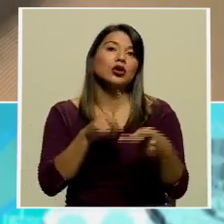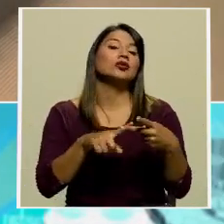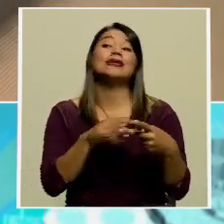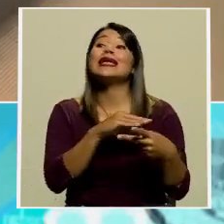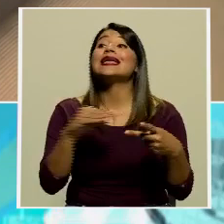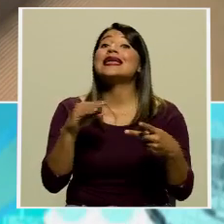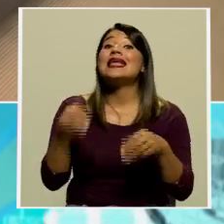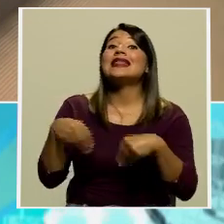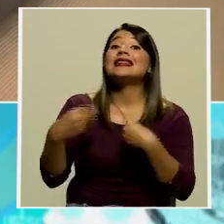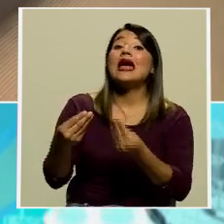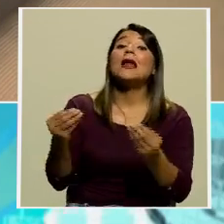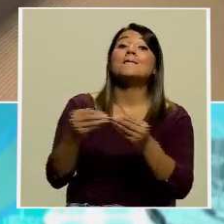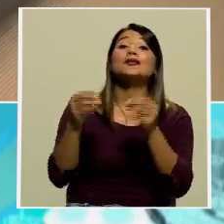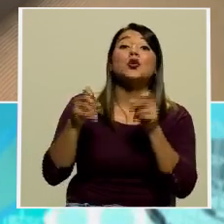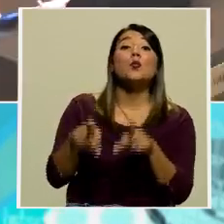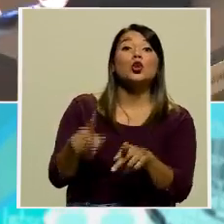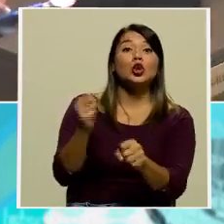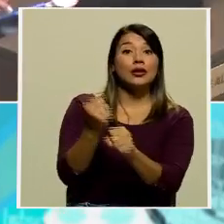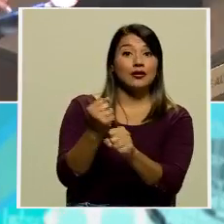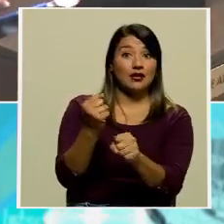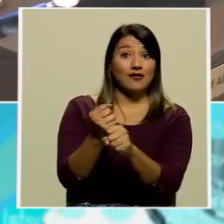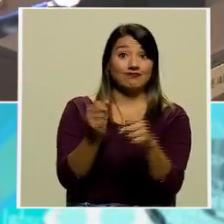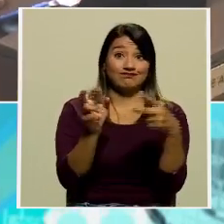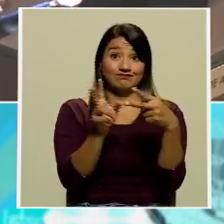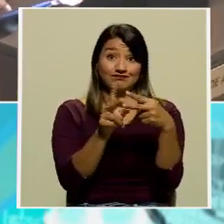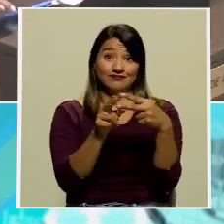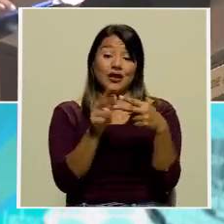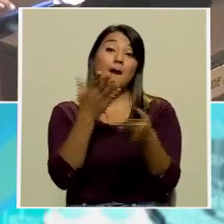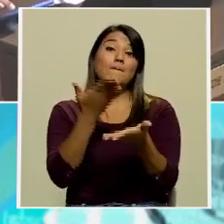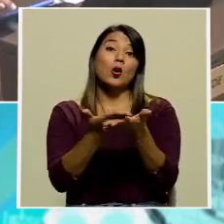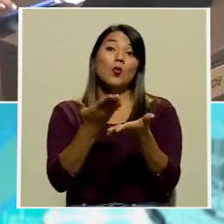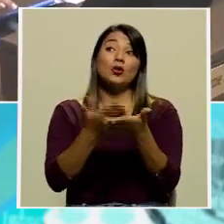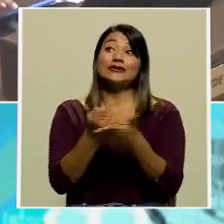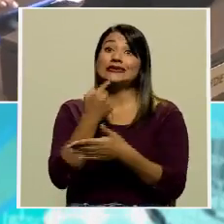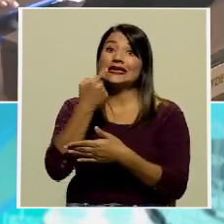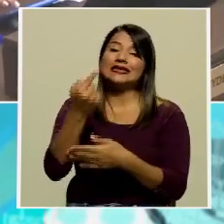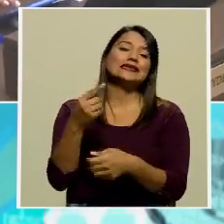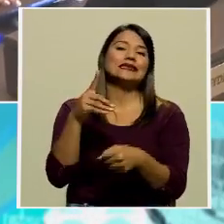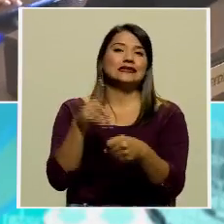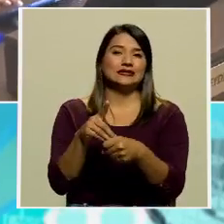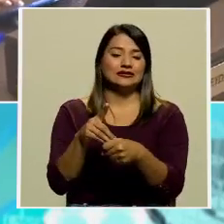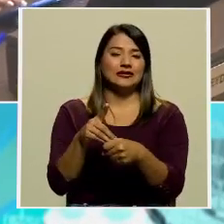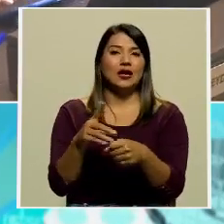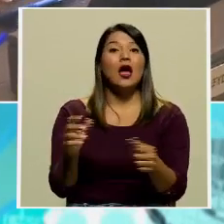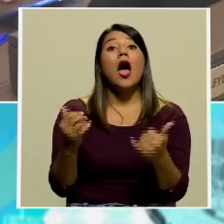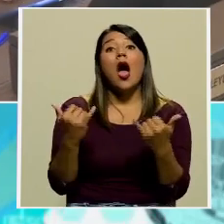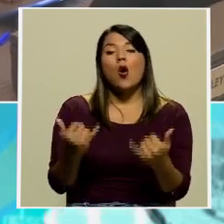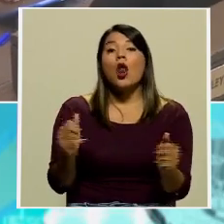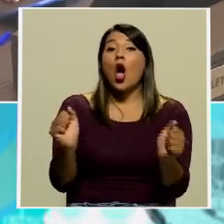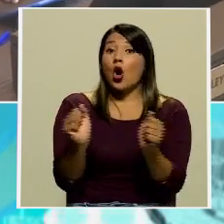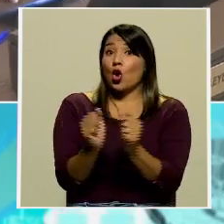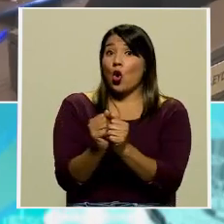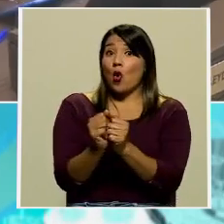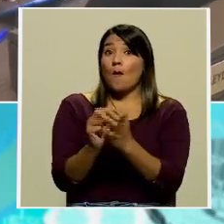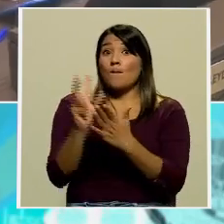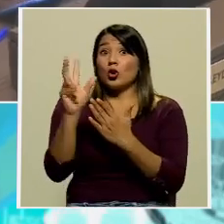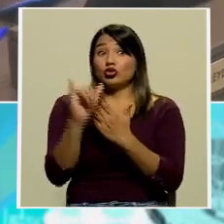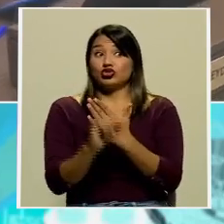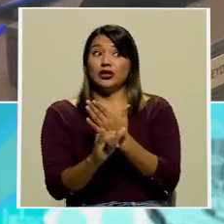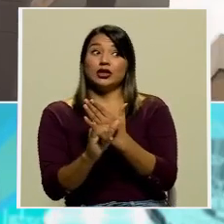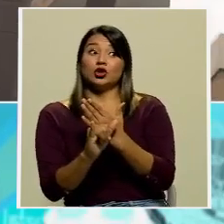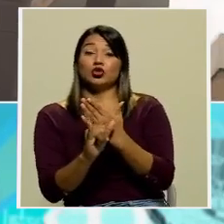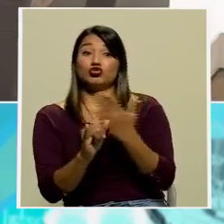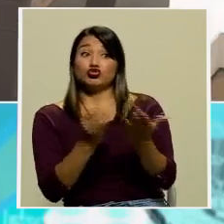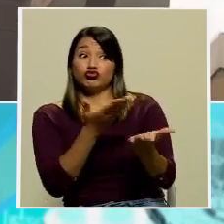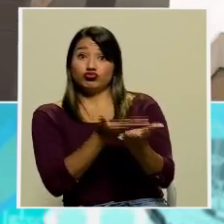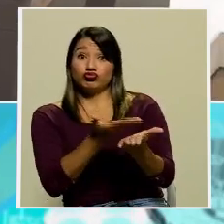de las principales propuestas que están teniendo los legisladores. Evidentemente, con estos proyectos, el gobierno asegura que está